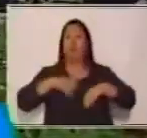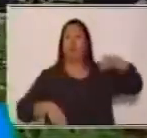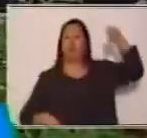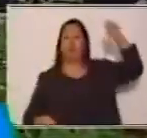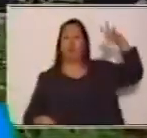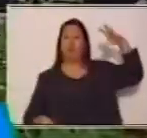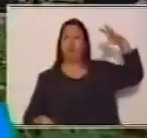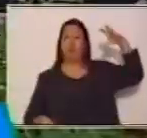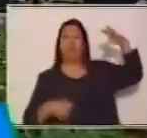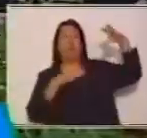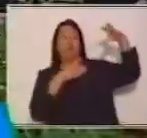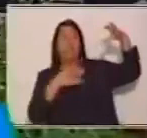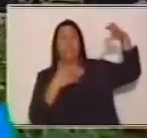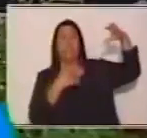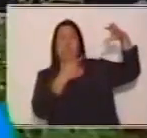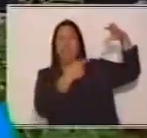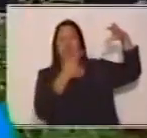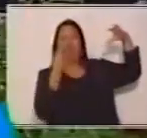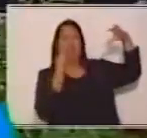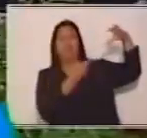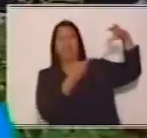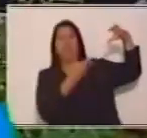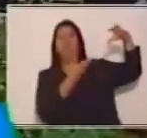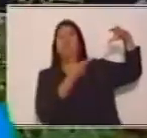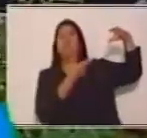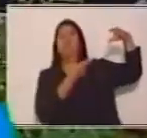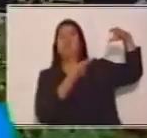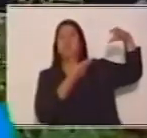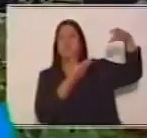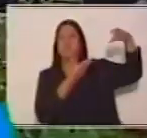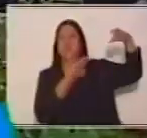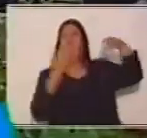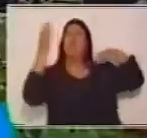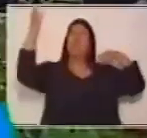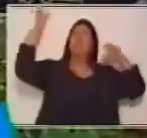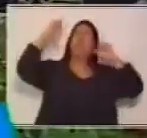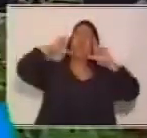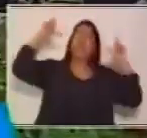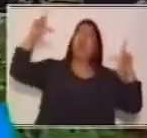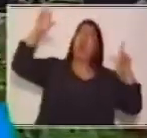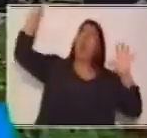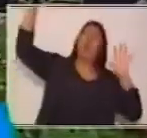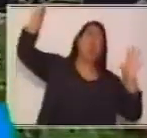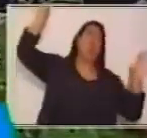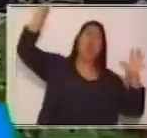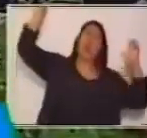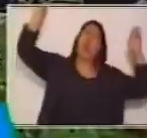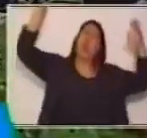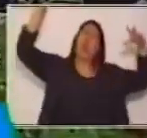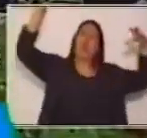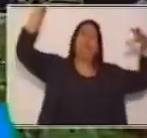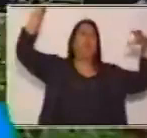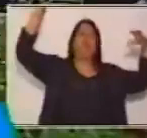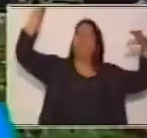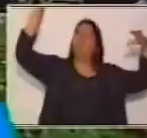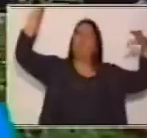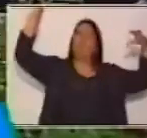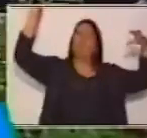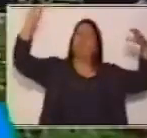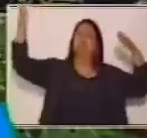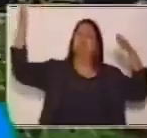sientes? ¿Cómo lo ves? ¿Hay alguna relación entre ambos? ¿Podemos crear alguna semejanza?